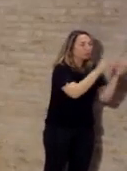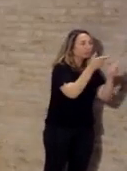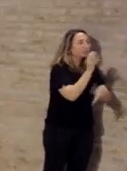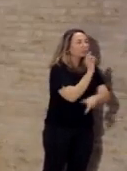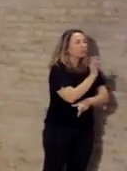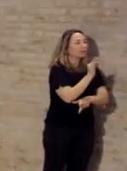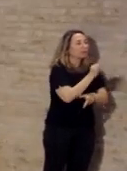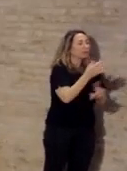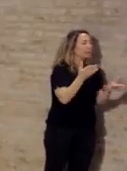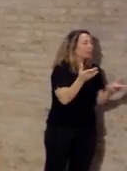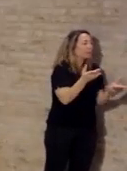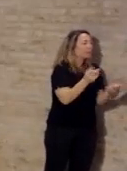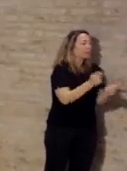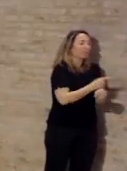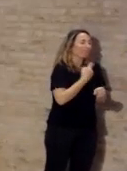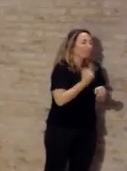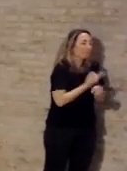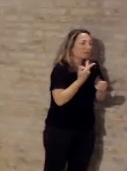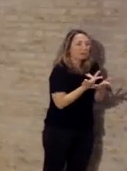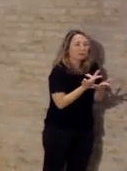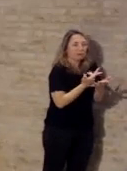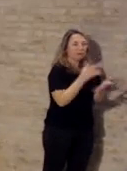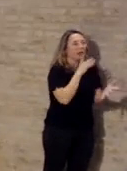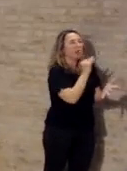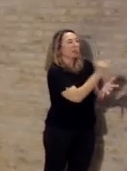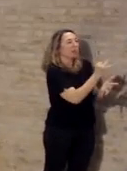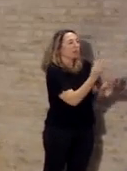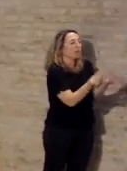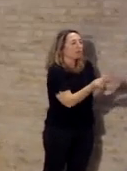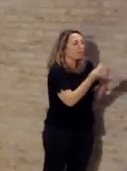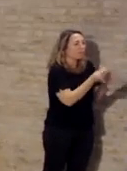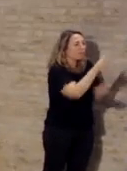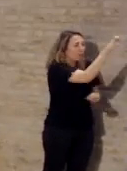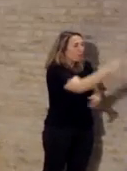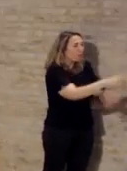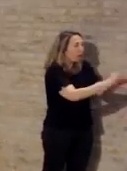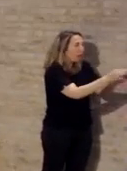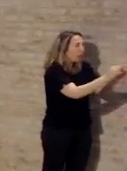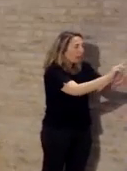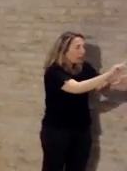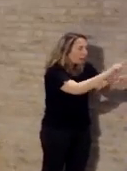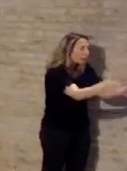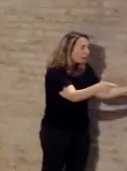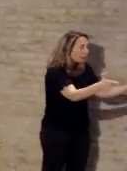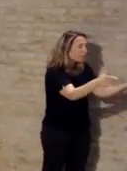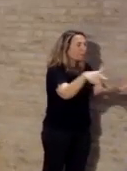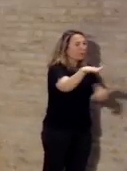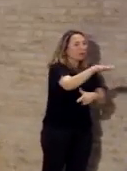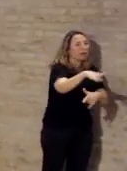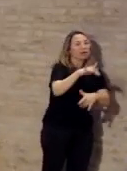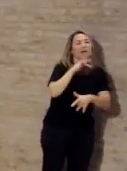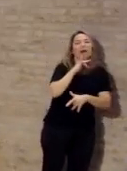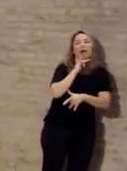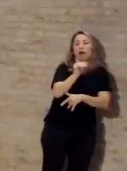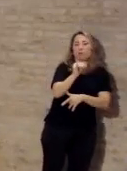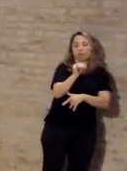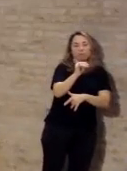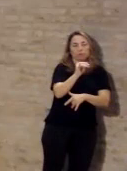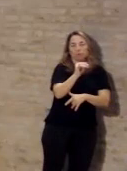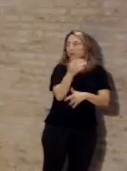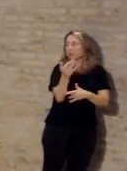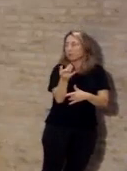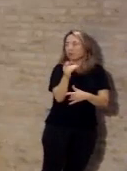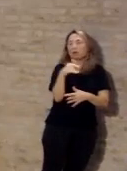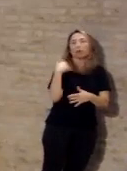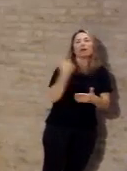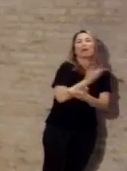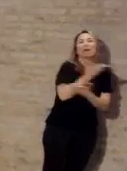seña seguramente no va a ser recepcionada su denuncia porque no hay intérpretes ni en los centros territoriales de denuncia